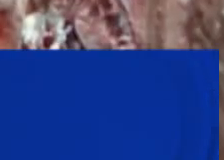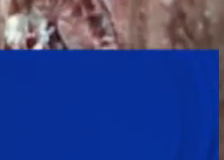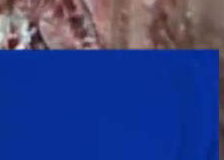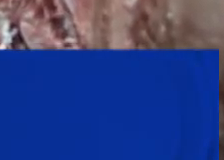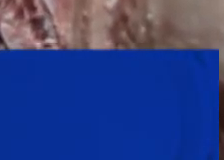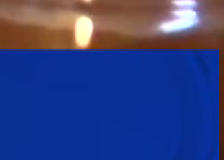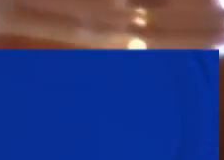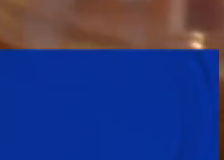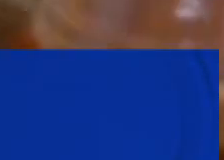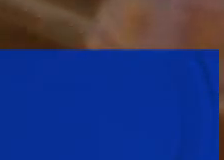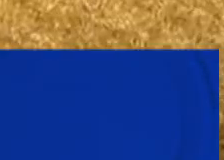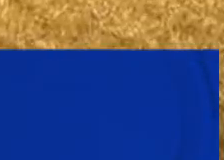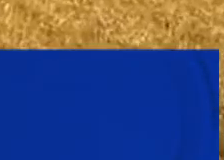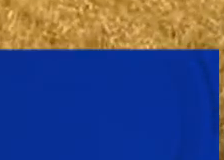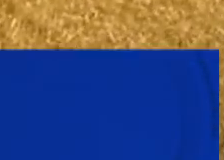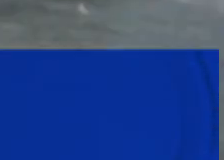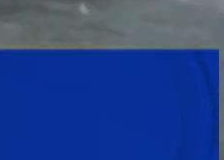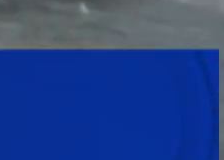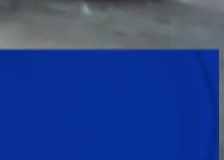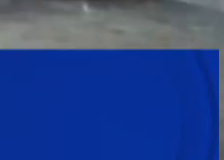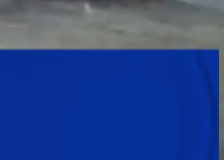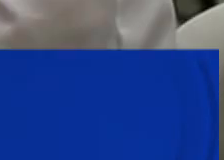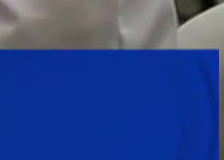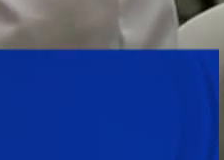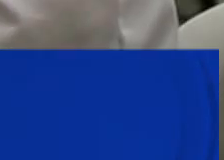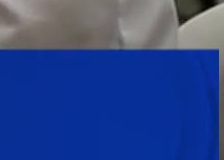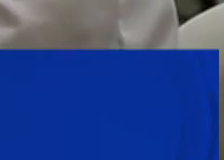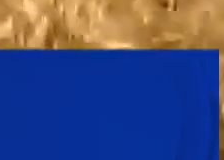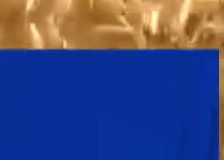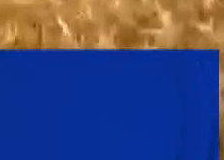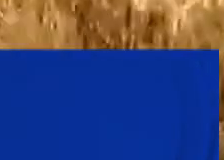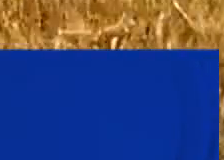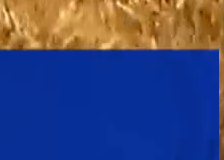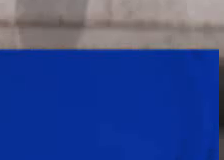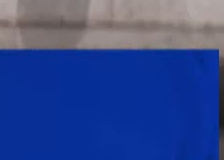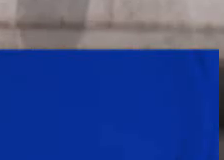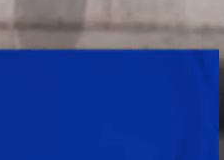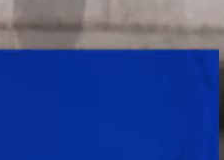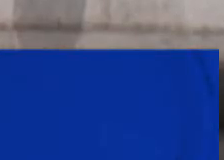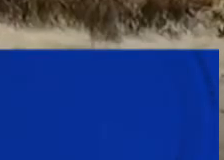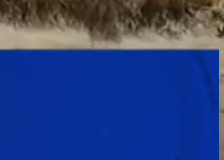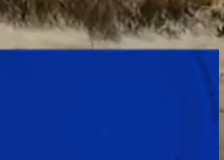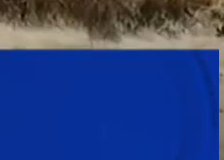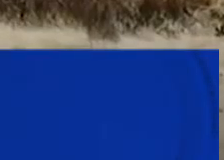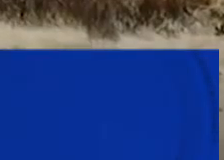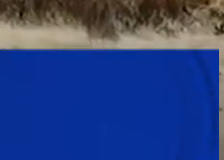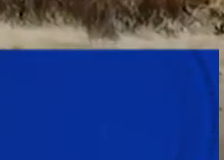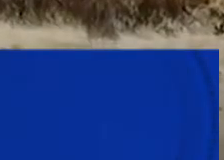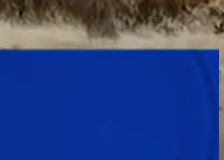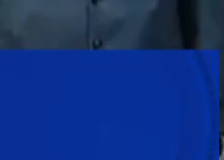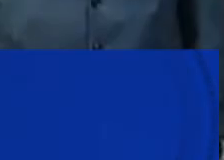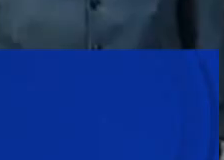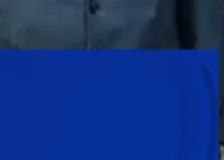importar productos como carne, miel y cereales, ahorrándose más de 5.000 millones de dólares anuales que hoy se van en aranceles